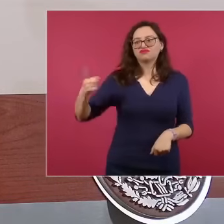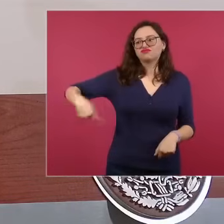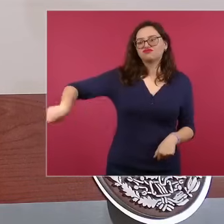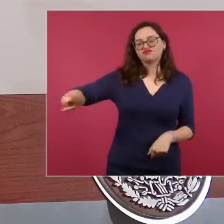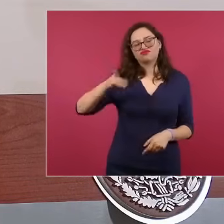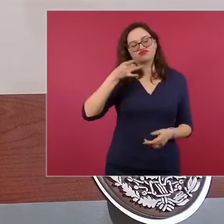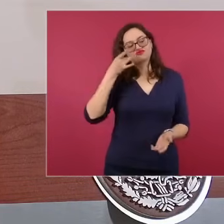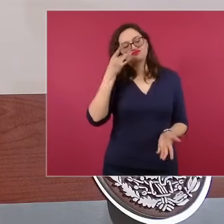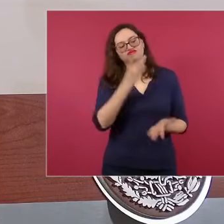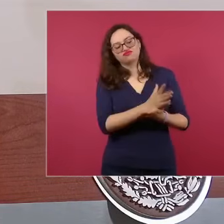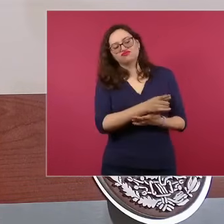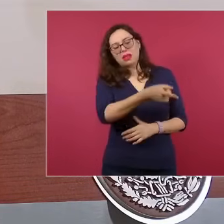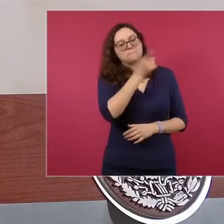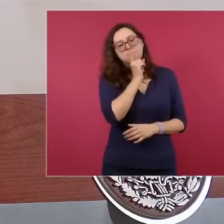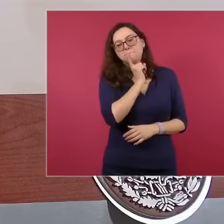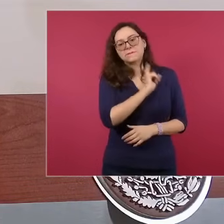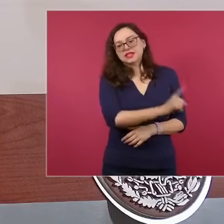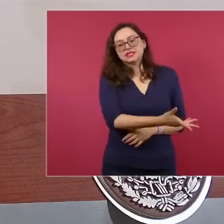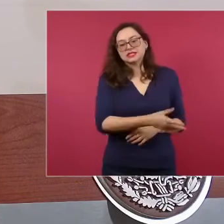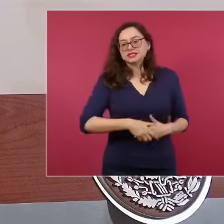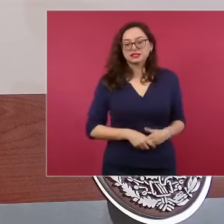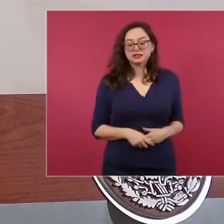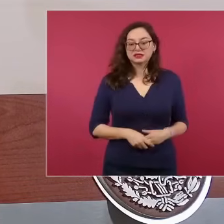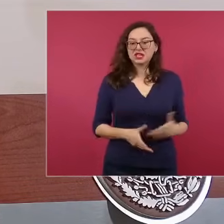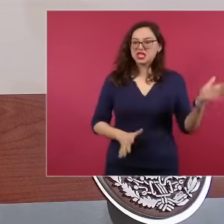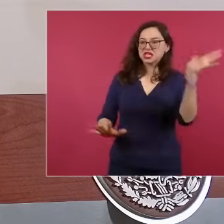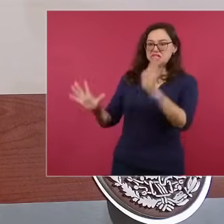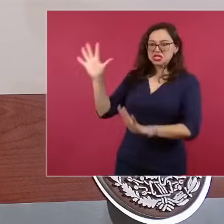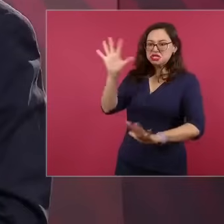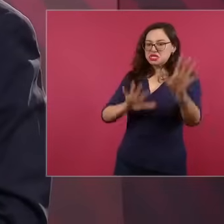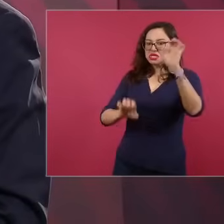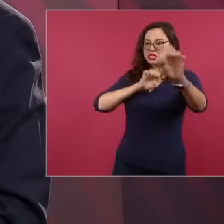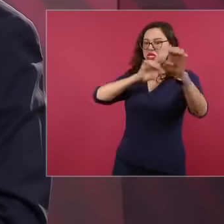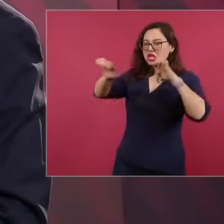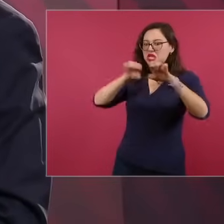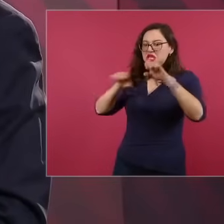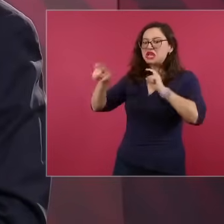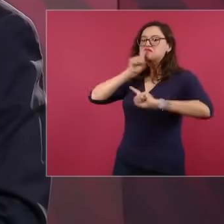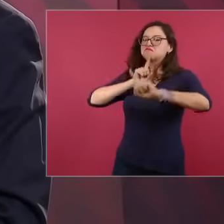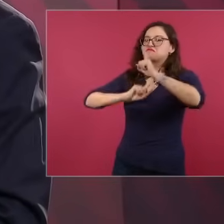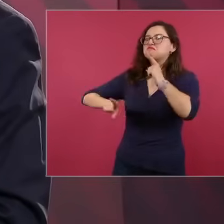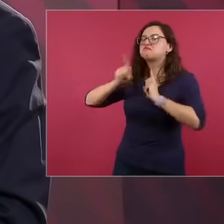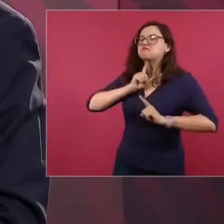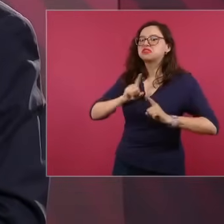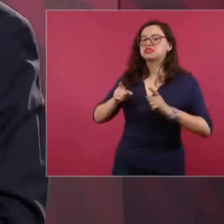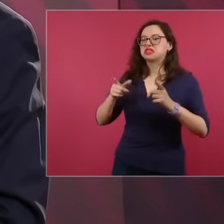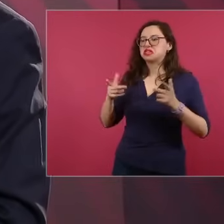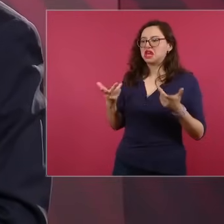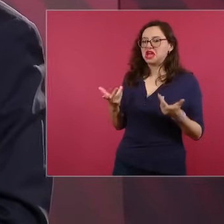y no se deja manipular. Y puede venir el New York Times como vinieron, y la DEA, y